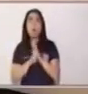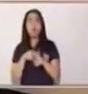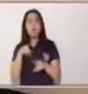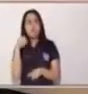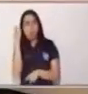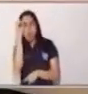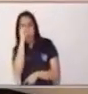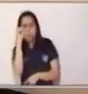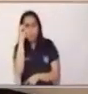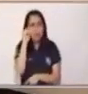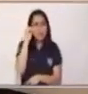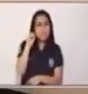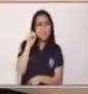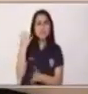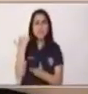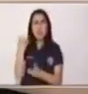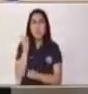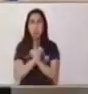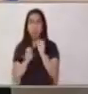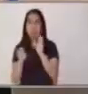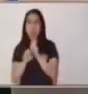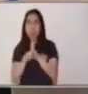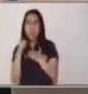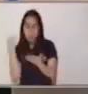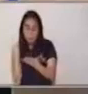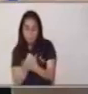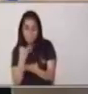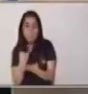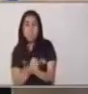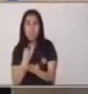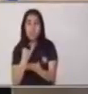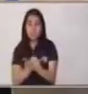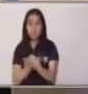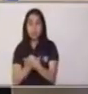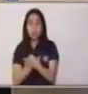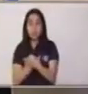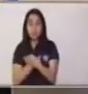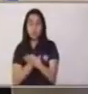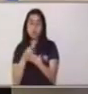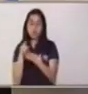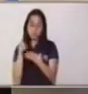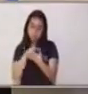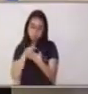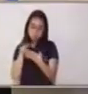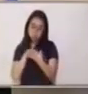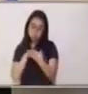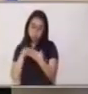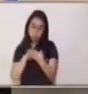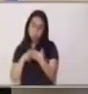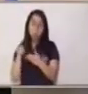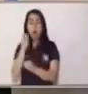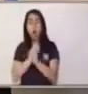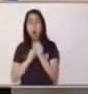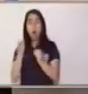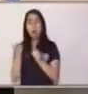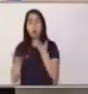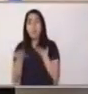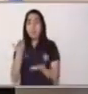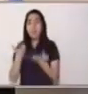decía, en alguna hipótesis o alguna investigación, también en alguna entrevista,